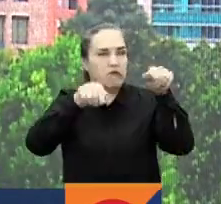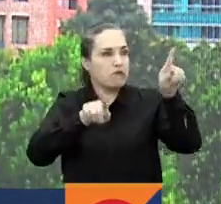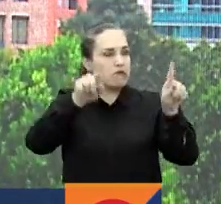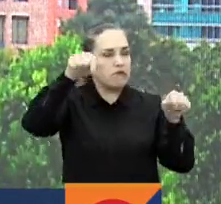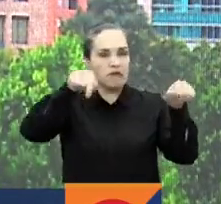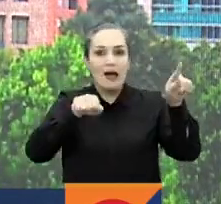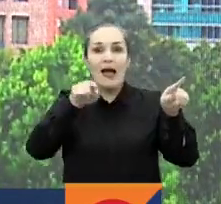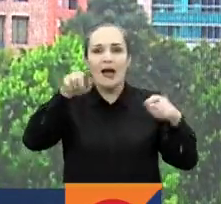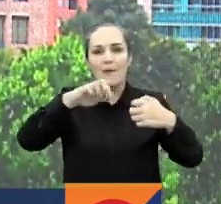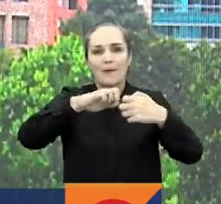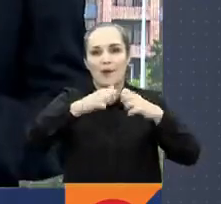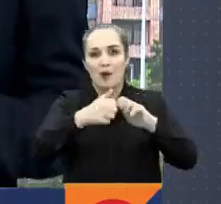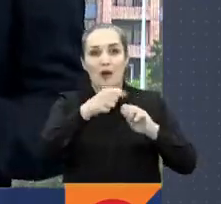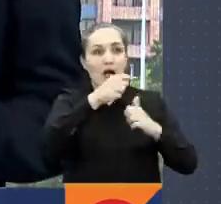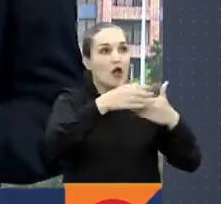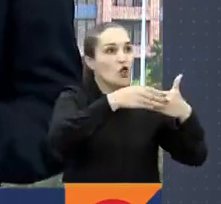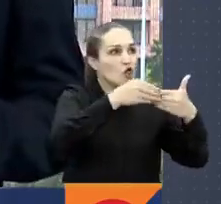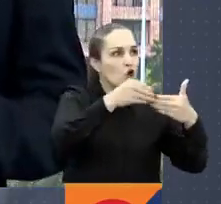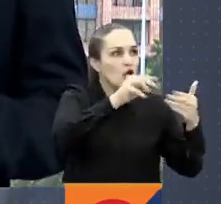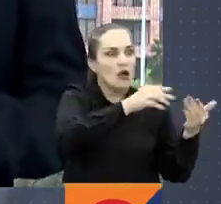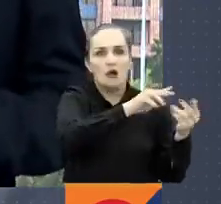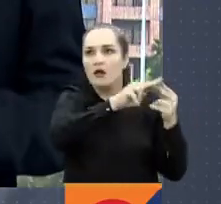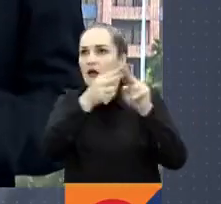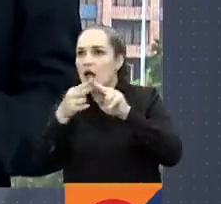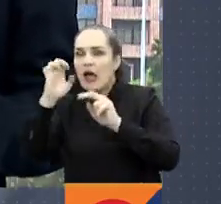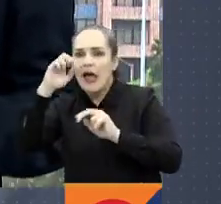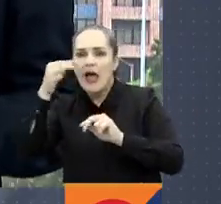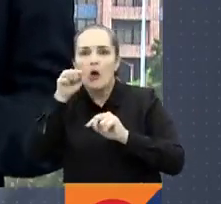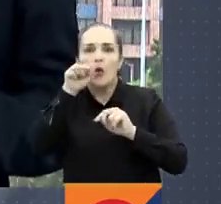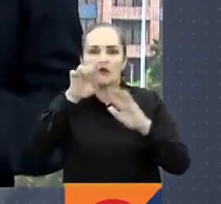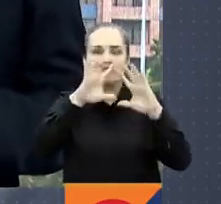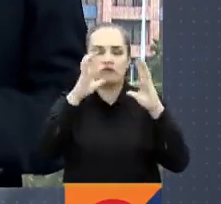el precio del dólar y el euro. Juan Sebastián Amaya, RTVC Noticias, conectados 24/7.